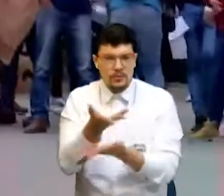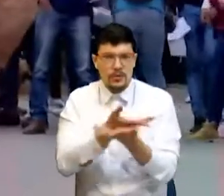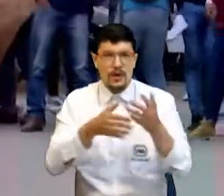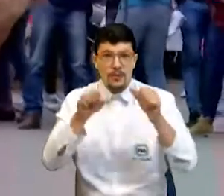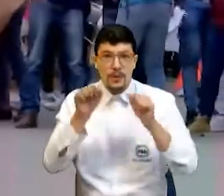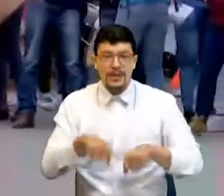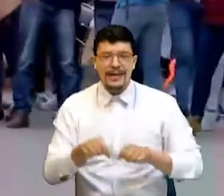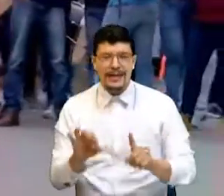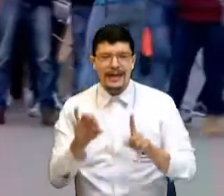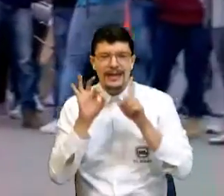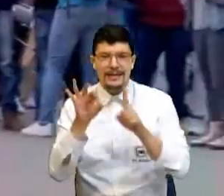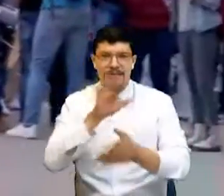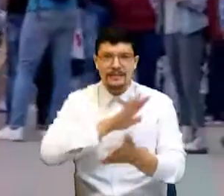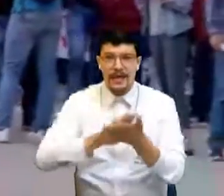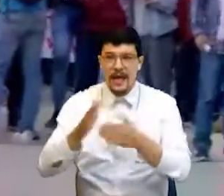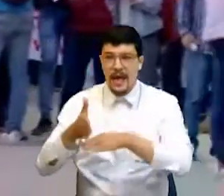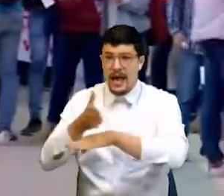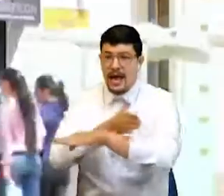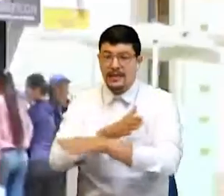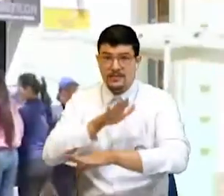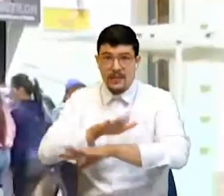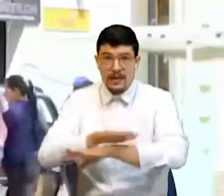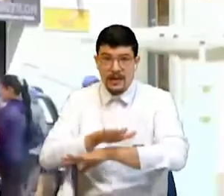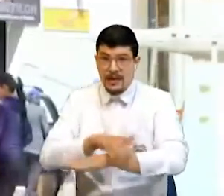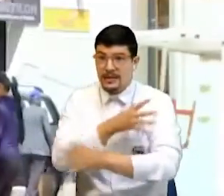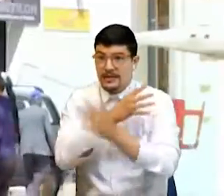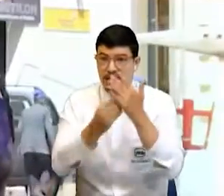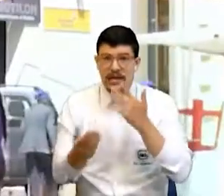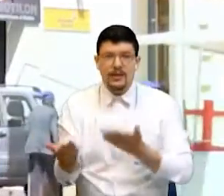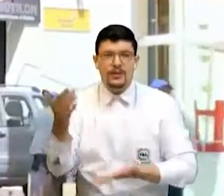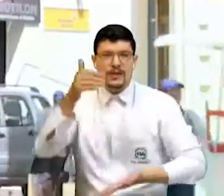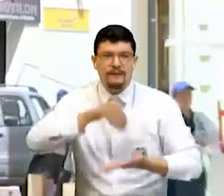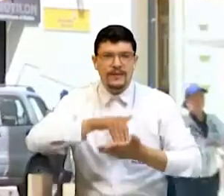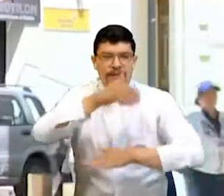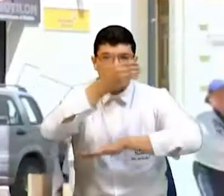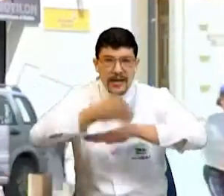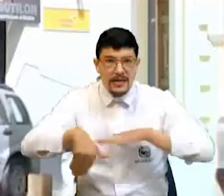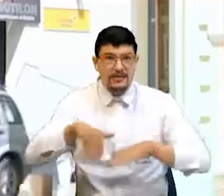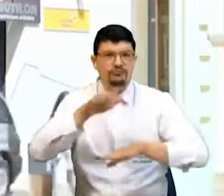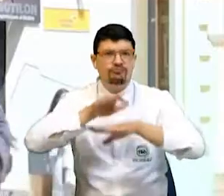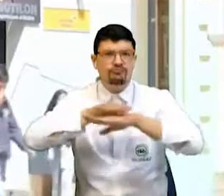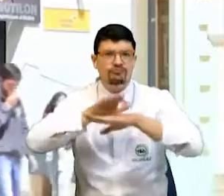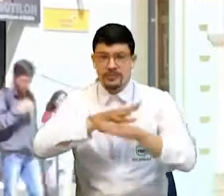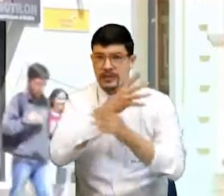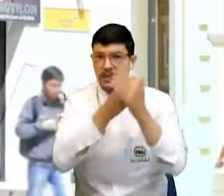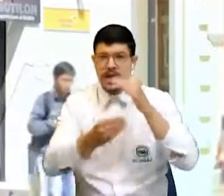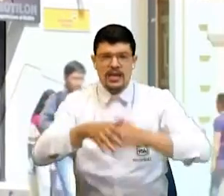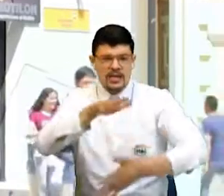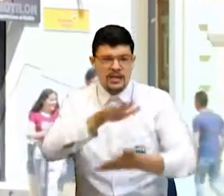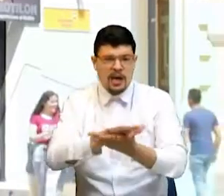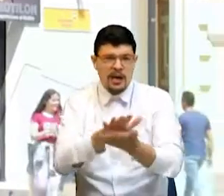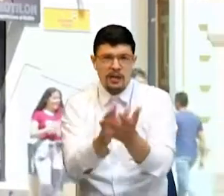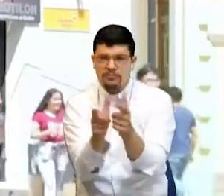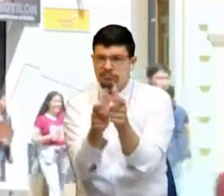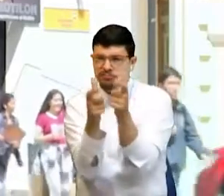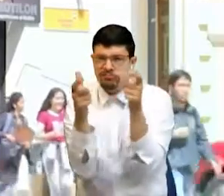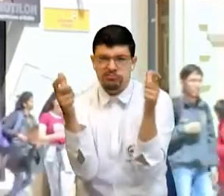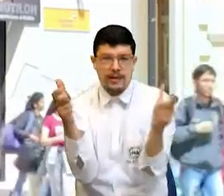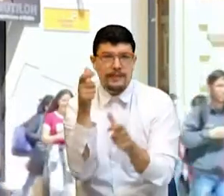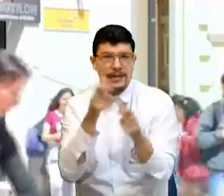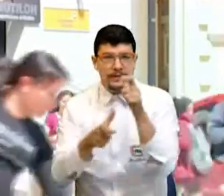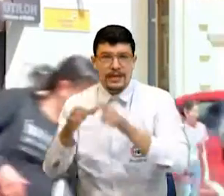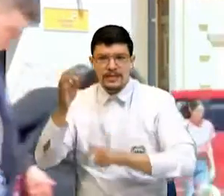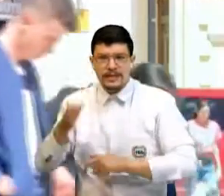permisos. Esta tarde han anunciado que saldrán de nuevo a las calles. Lo harán pacíficamente y masivamente, como se ha